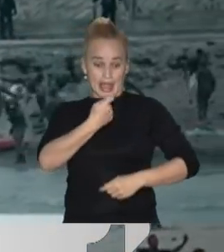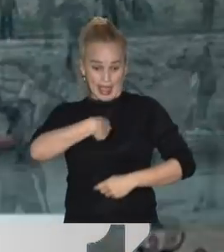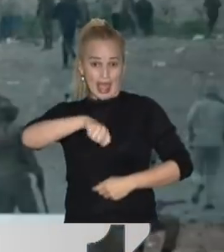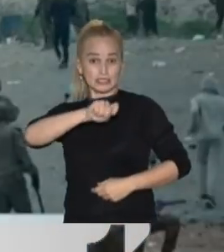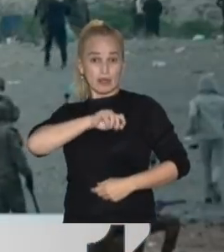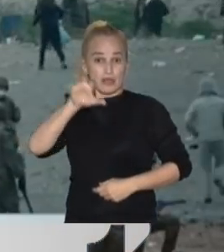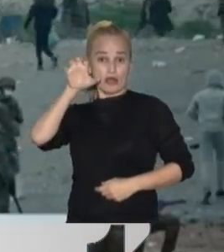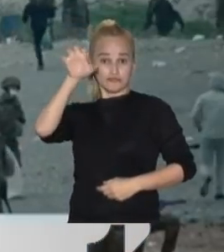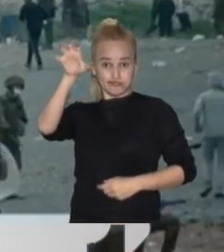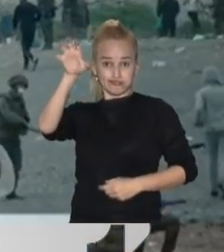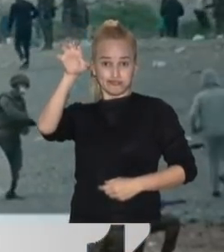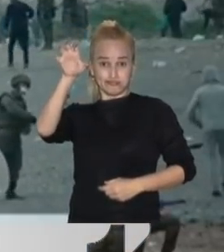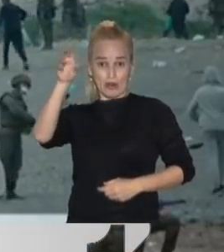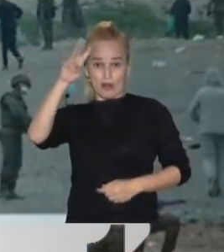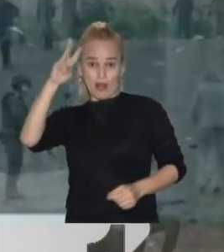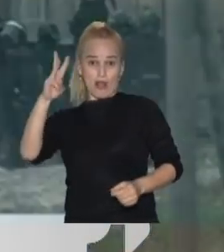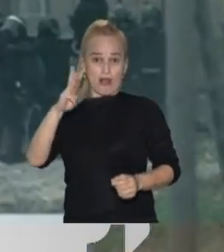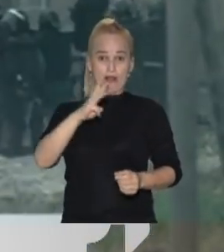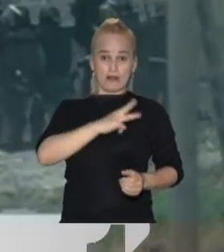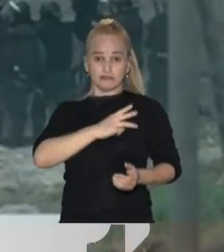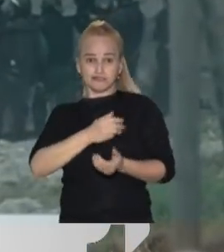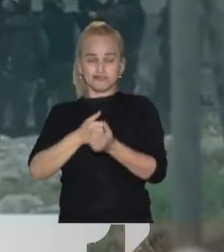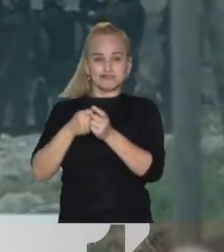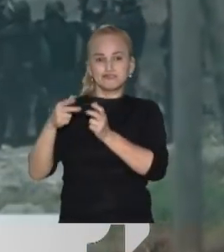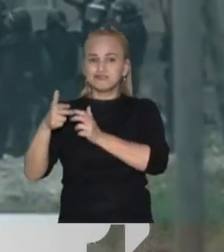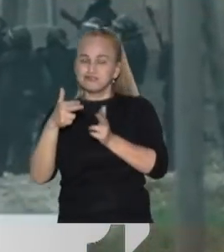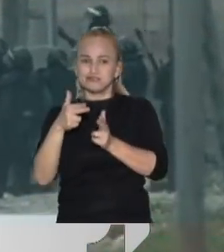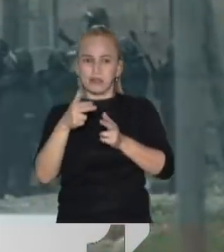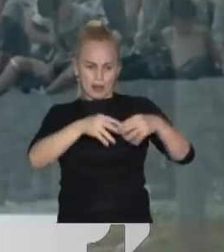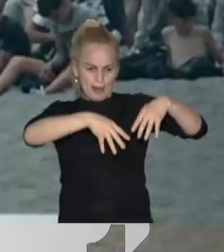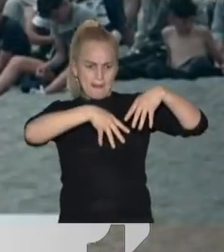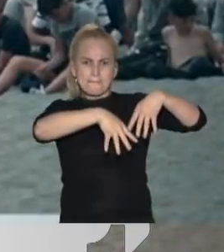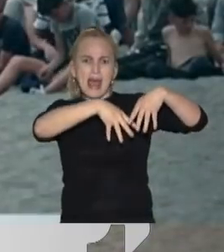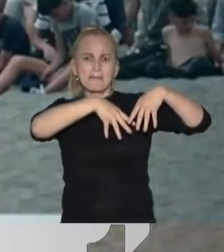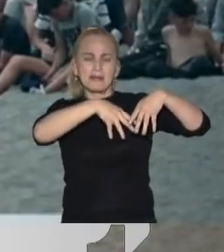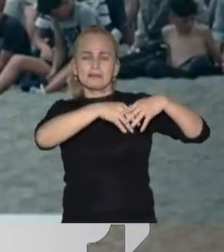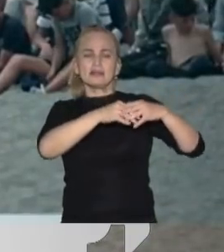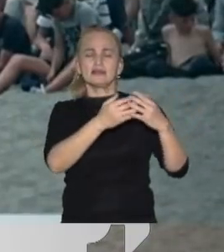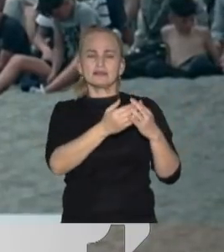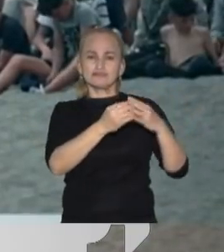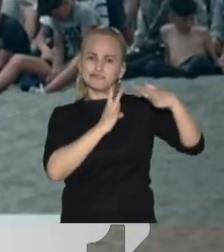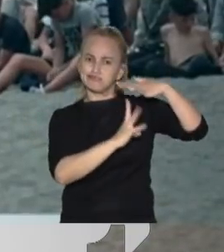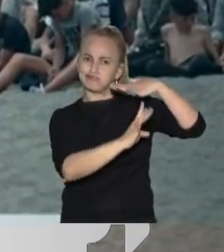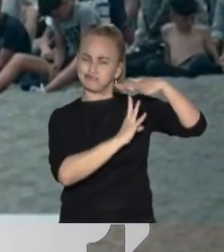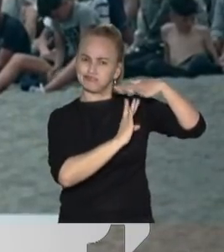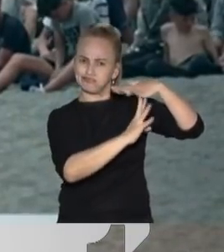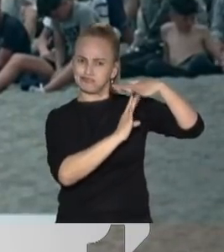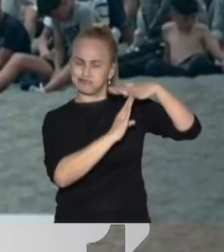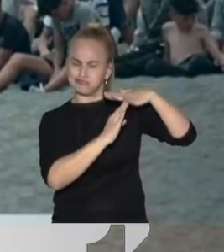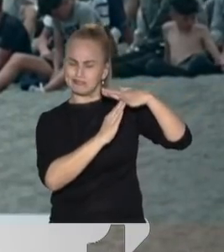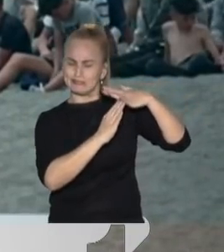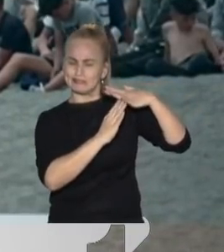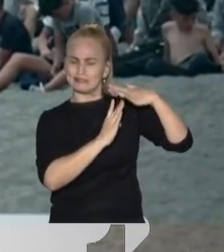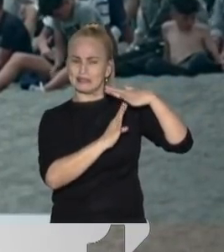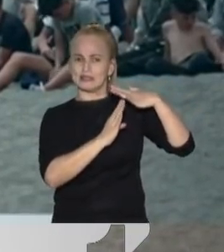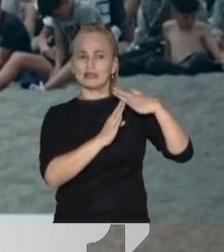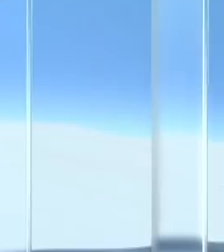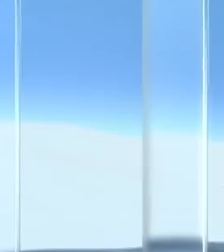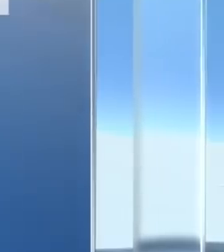despliega tanques del ejército tras la llegada de más de 6.000 migrantes de Ceuta. Volvemos.